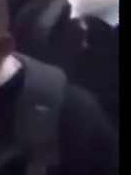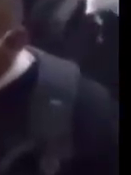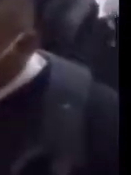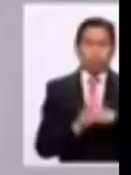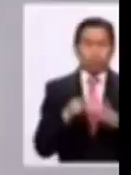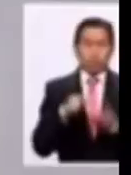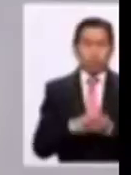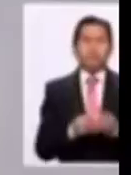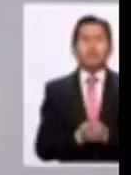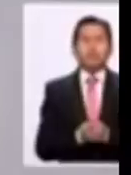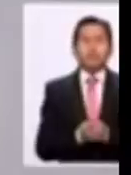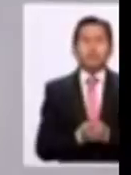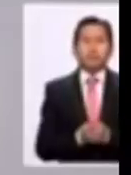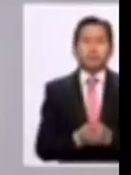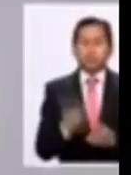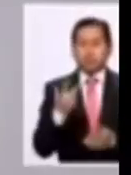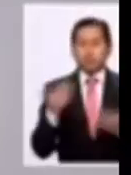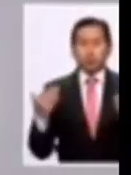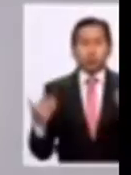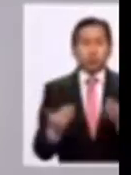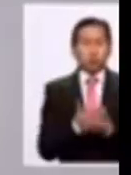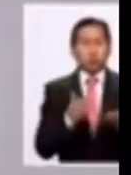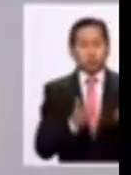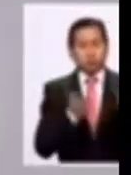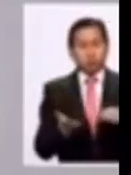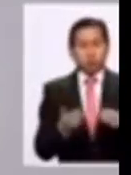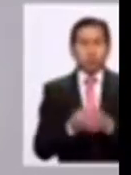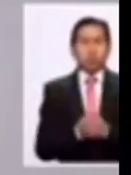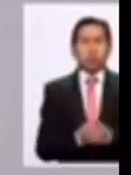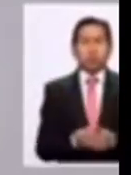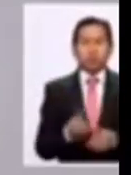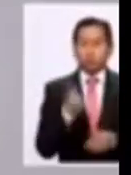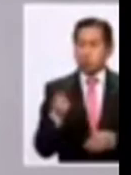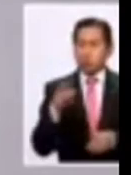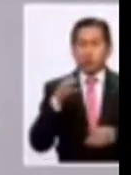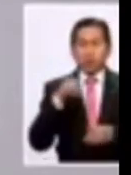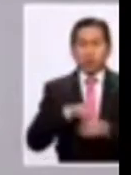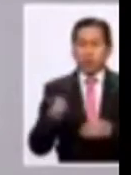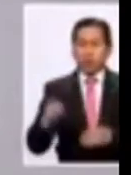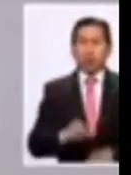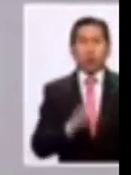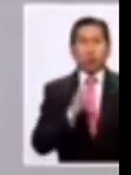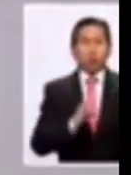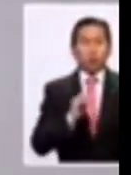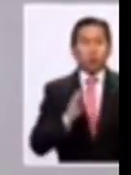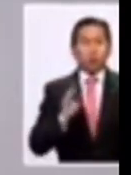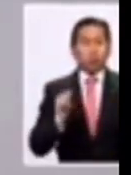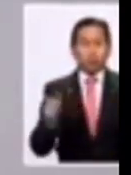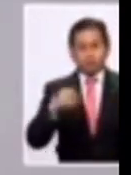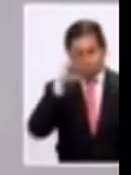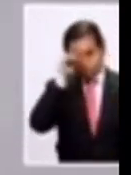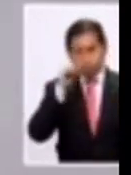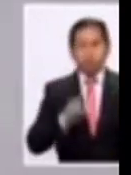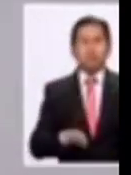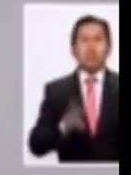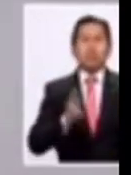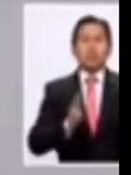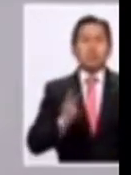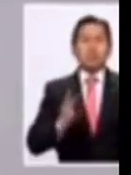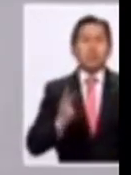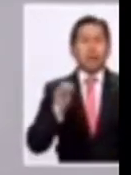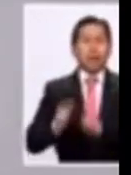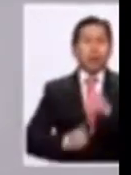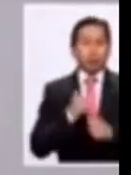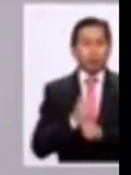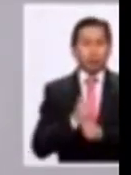poblacional tres nuevos decesos uno en el municipio de cochabamba varón de 66 años